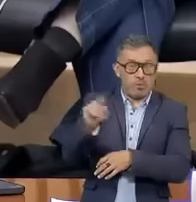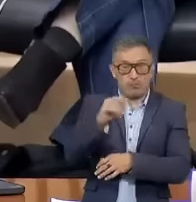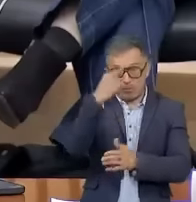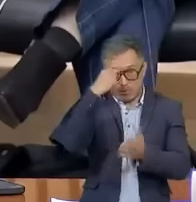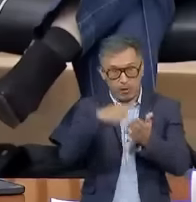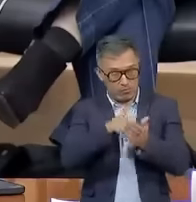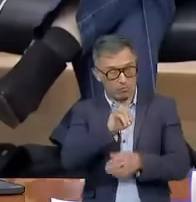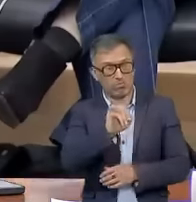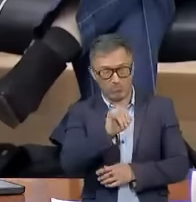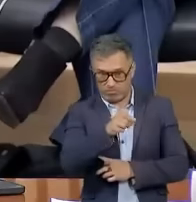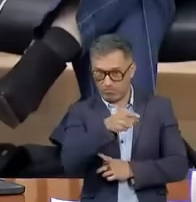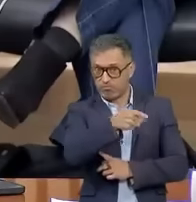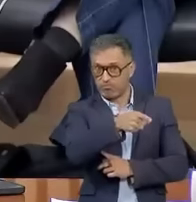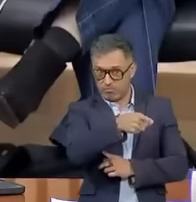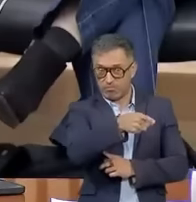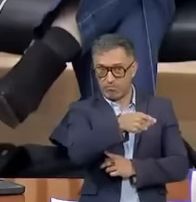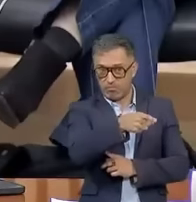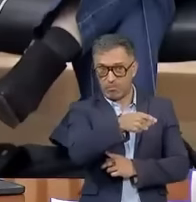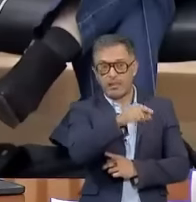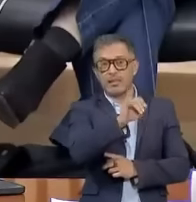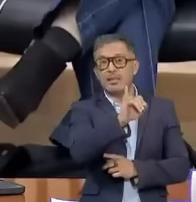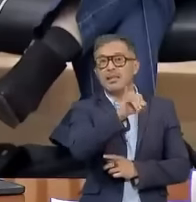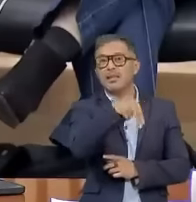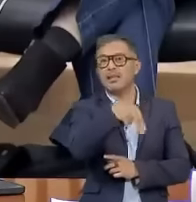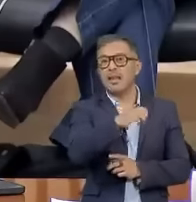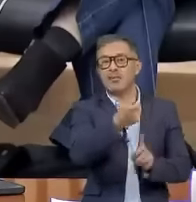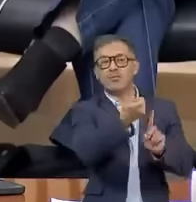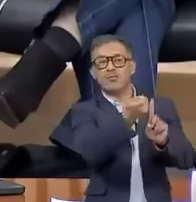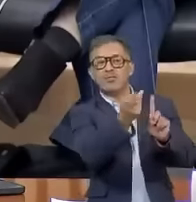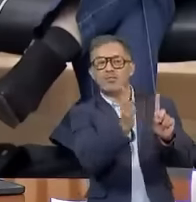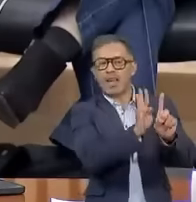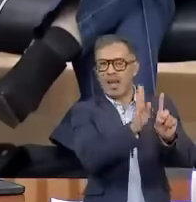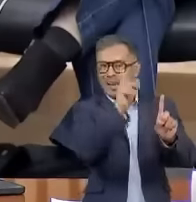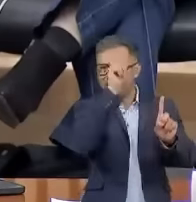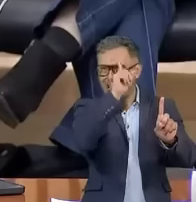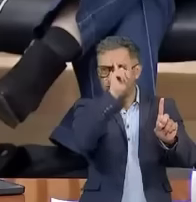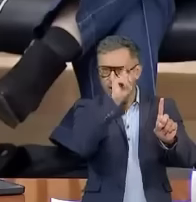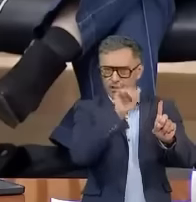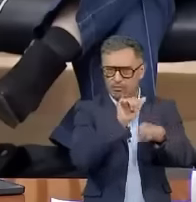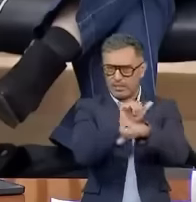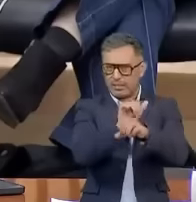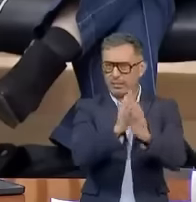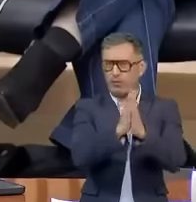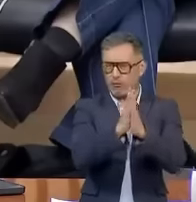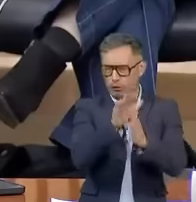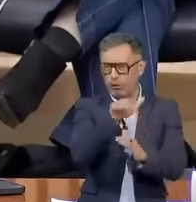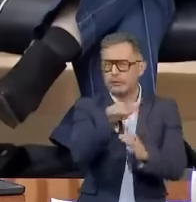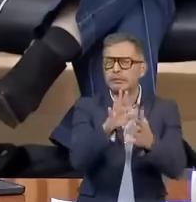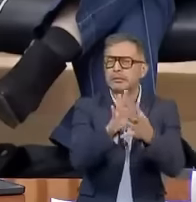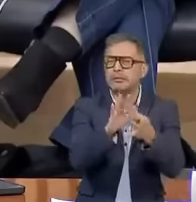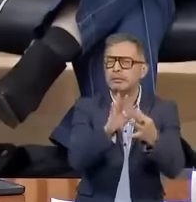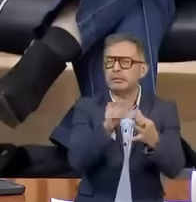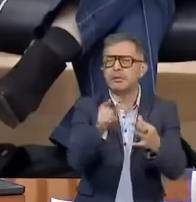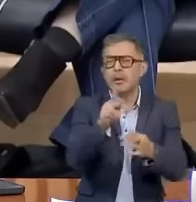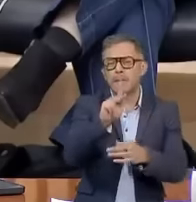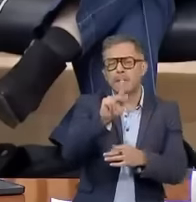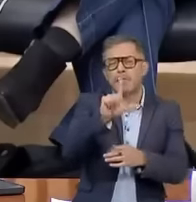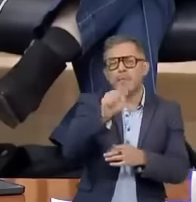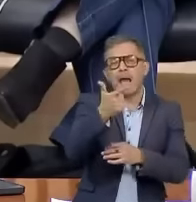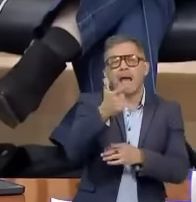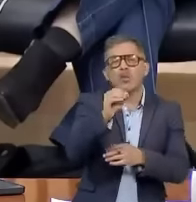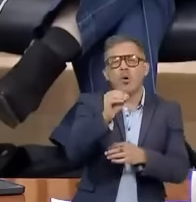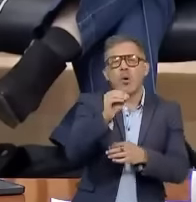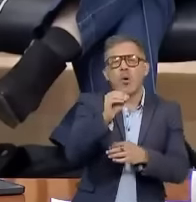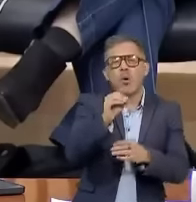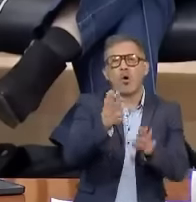sus asesores aquí en el Instituto Nacional electoral que le puedan explicar cuál es la tipicidad del plagio En qué caso se da